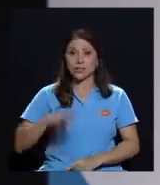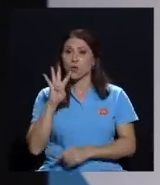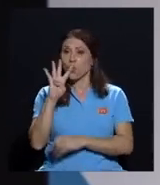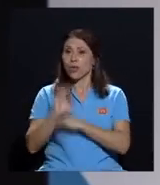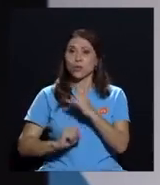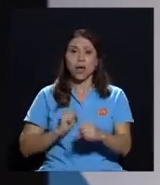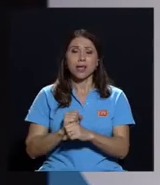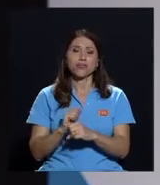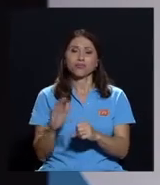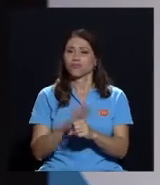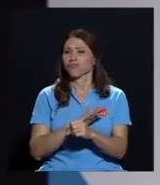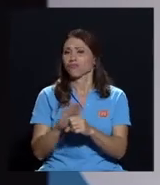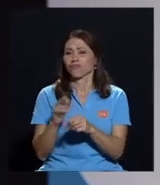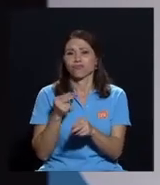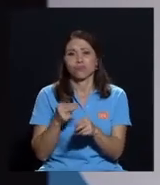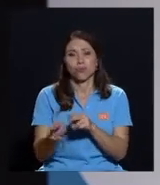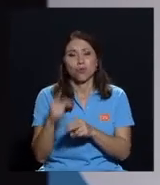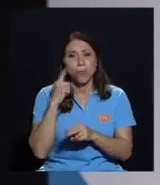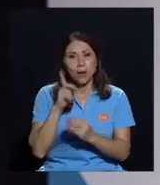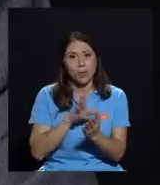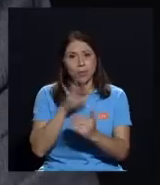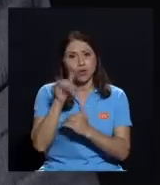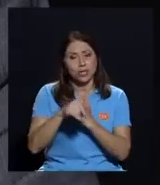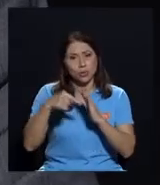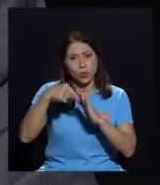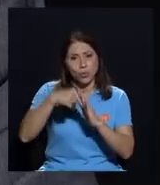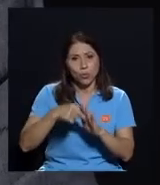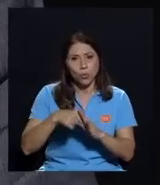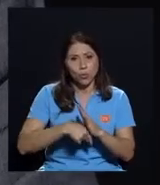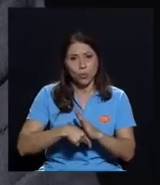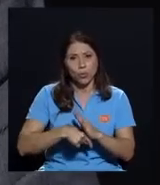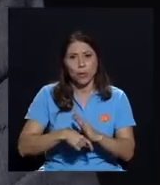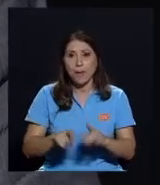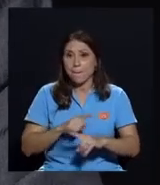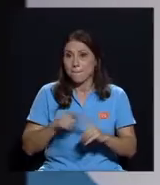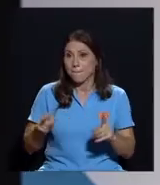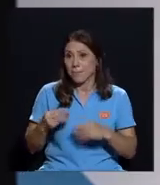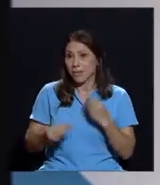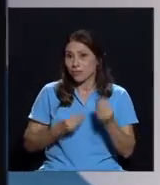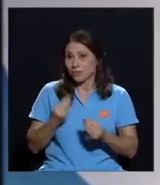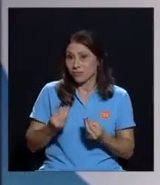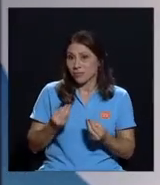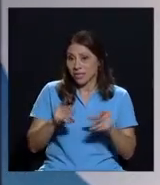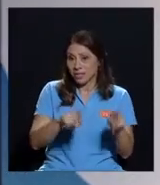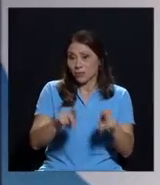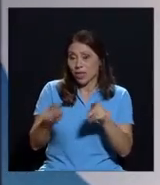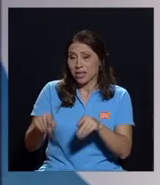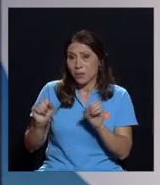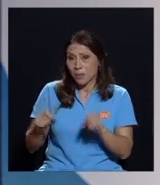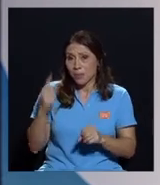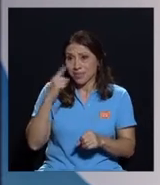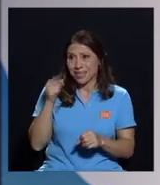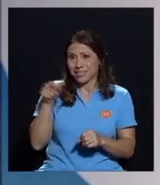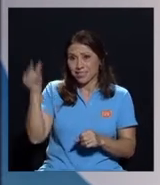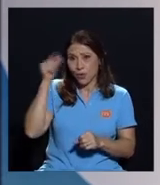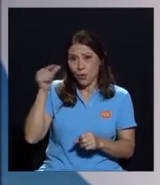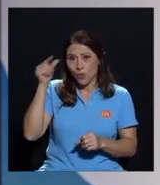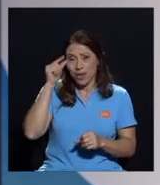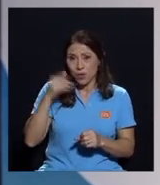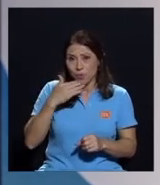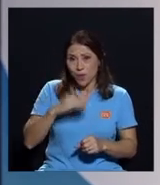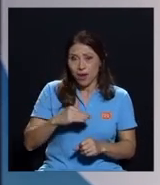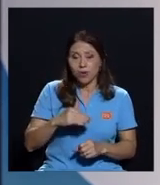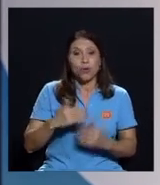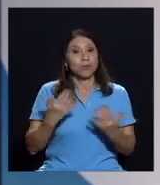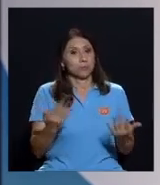para llevar un proyecto político de mayor profundidad a para la ciudadanía si el gobierno es malo bueno correcto incluso en eso por eso sería bueno